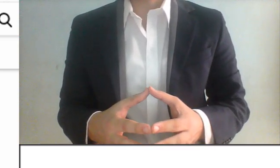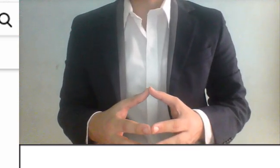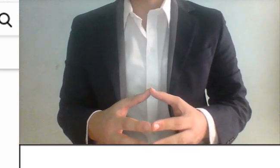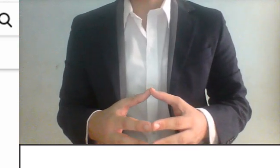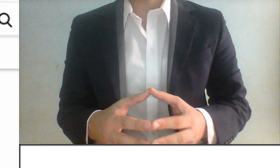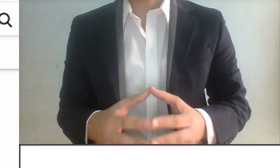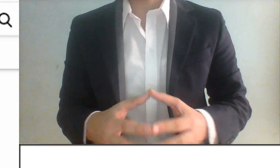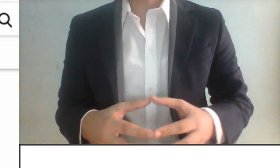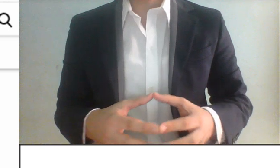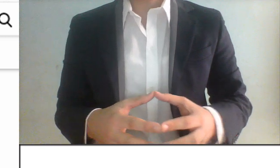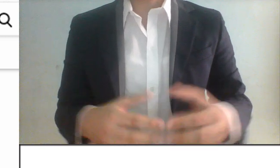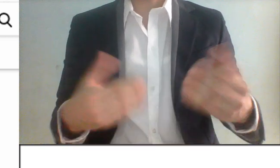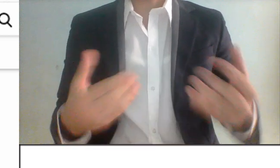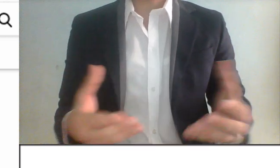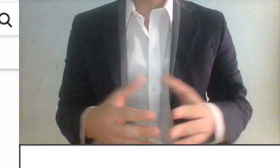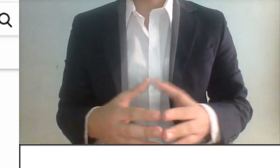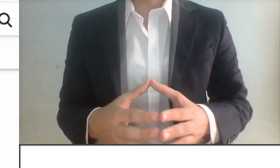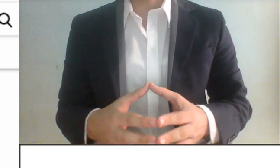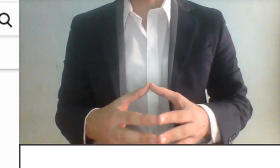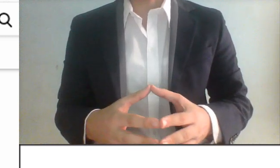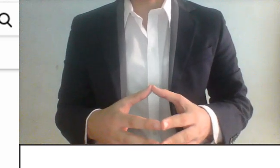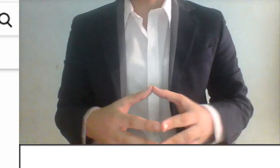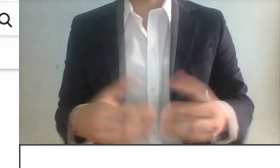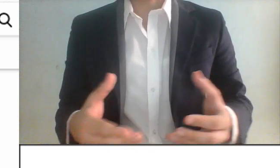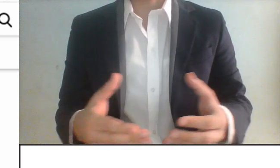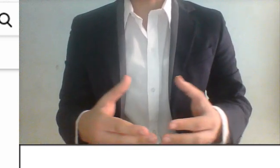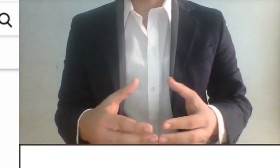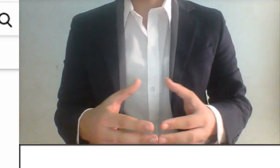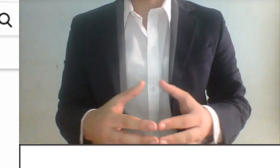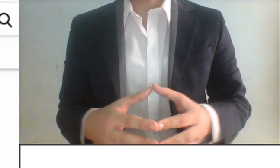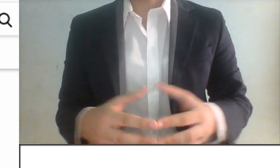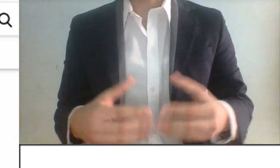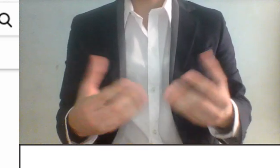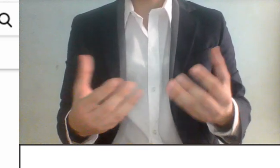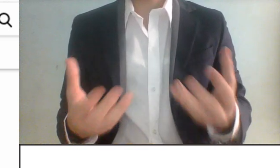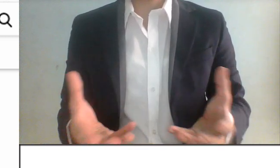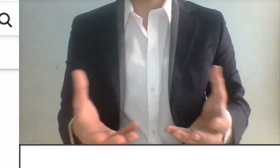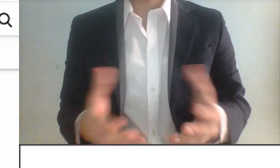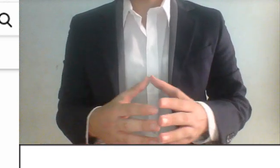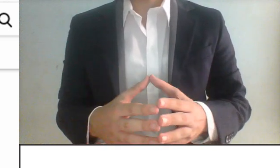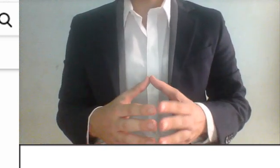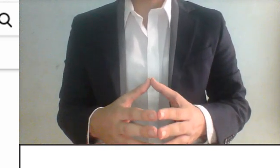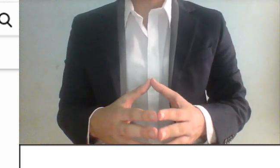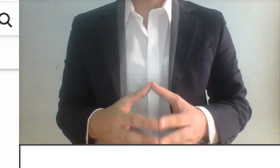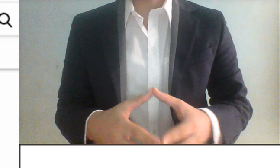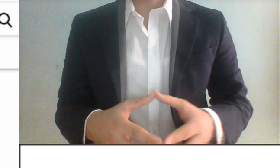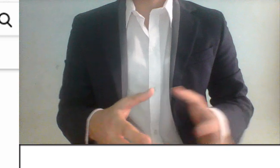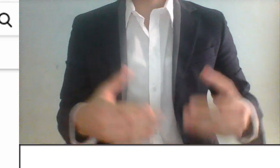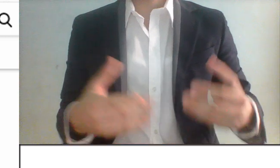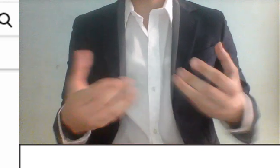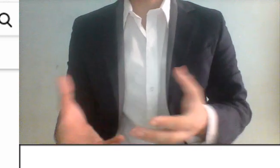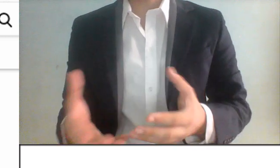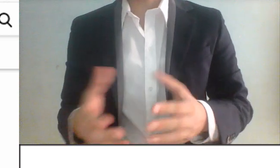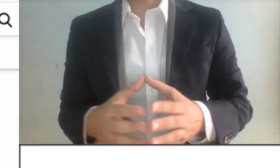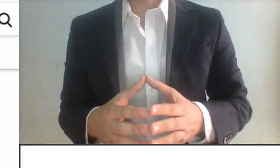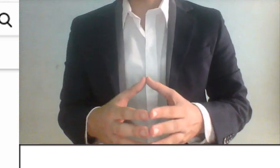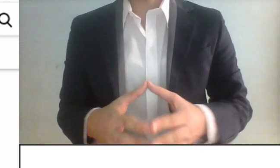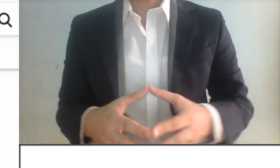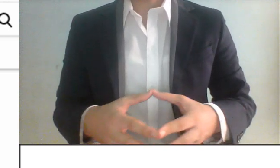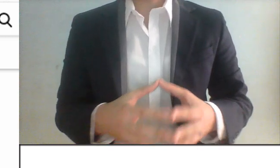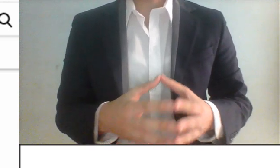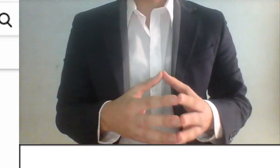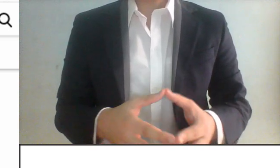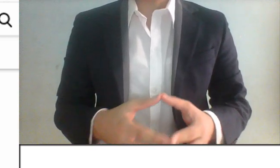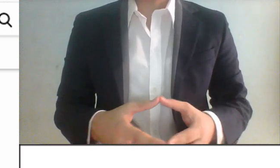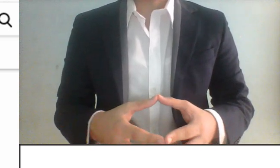con un porcentaje muy amplio en el cual no hablan de que bueno en el caso que se le está persiguiendo por el hecho de que presuntamente utilizó